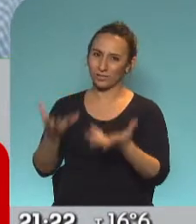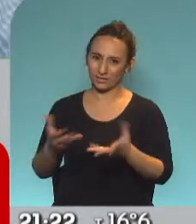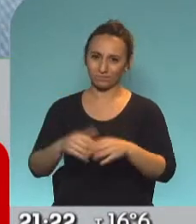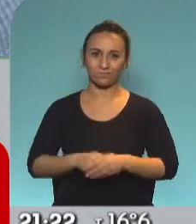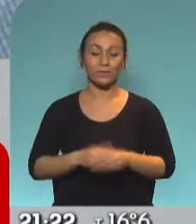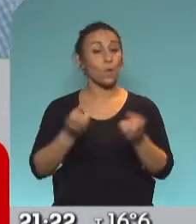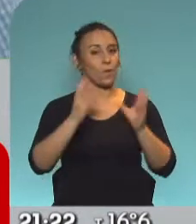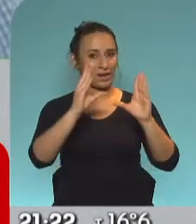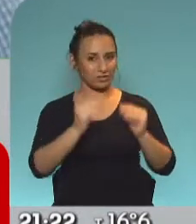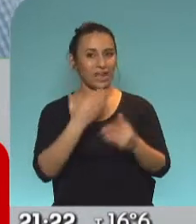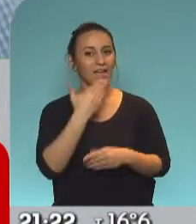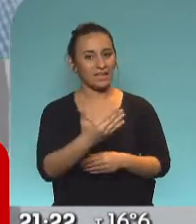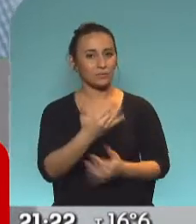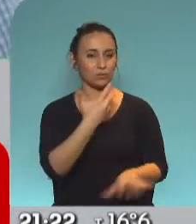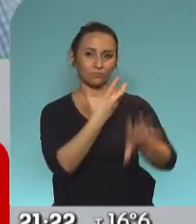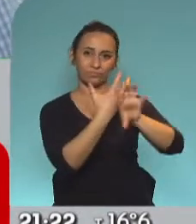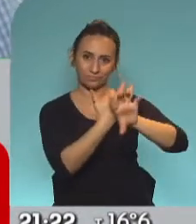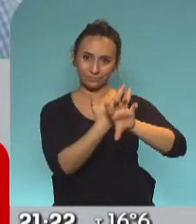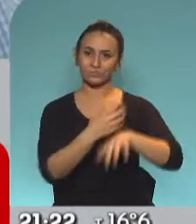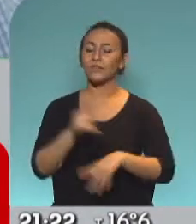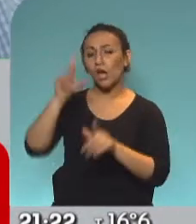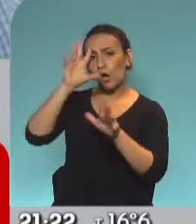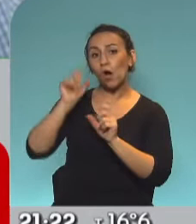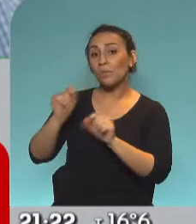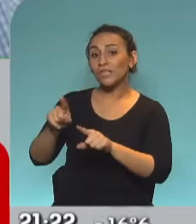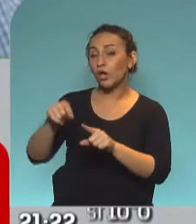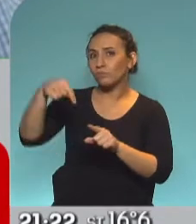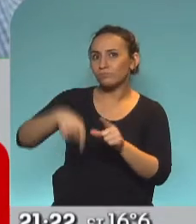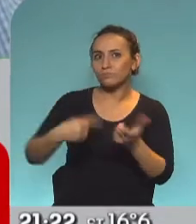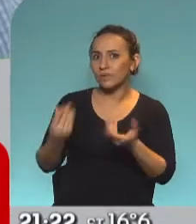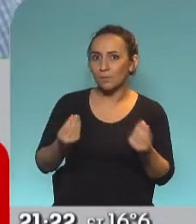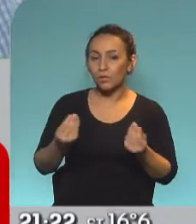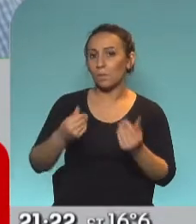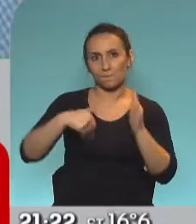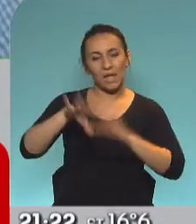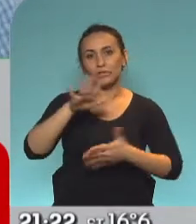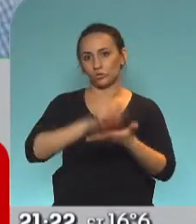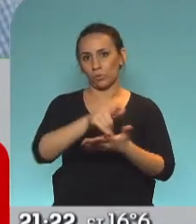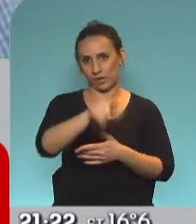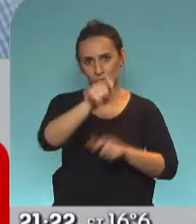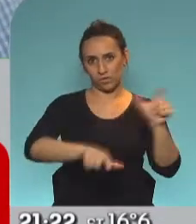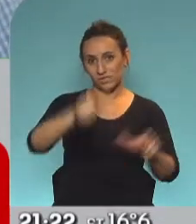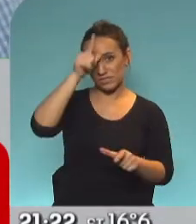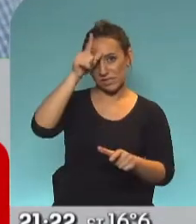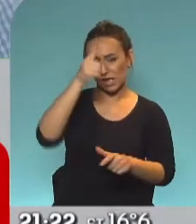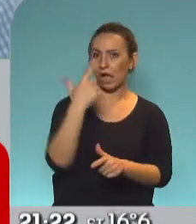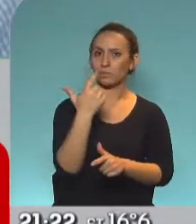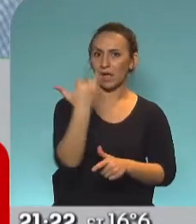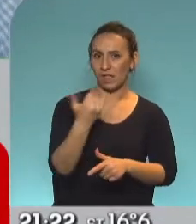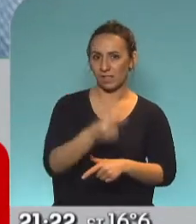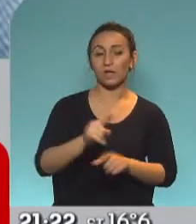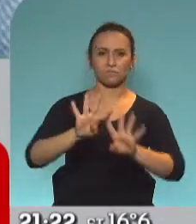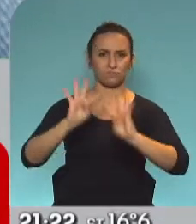¿Qué tal? Buenas noches. Gracias por llamarme. ¿Cuál es tu opinión sobre lo que pasó hoy, fundamentalmente sobre todo los policías armados que estaban alrededor de la quinta presidencial de